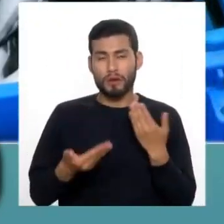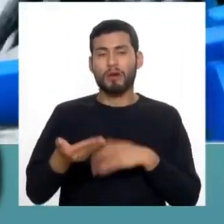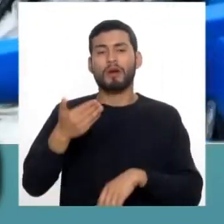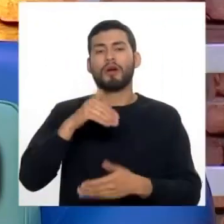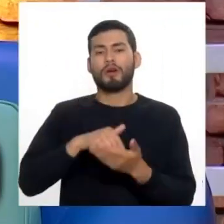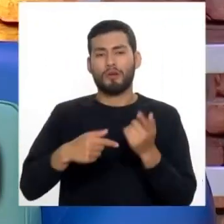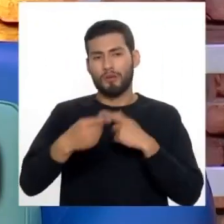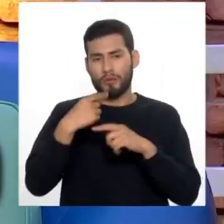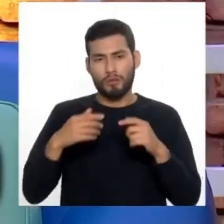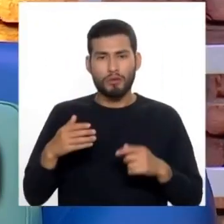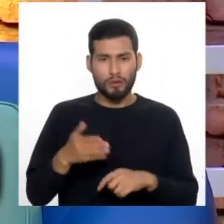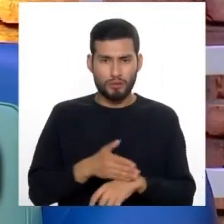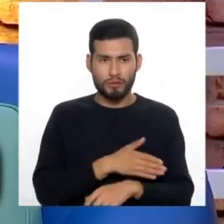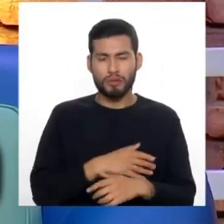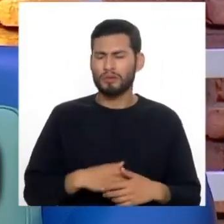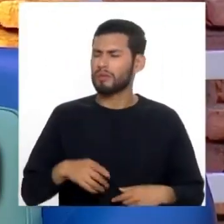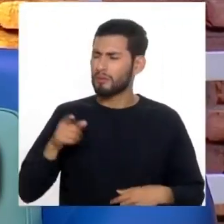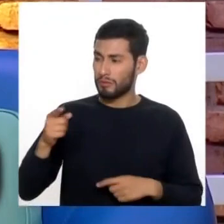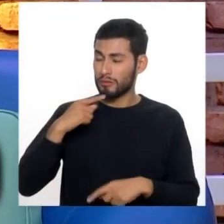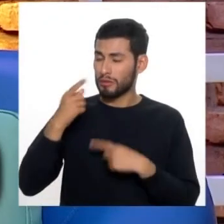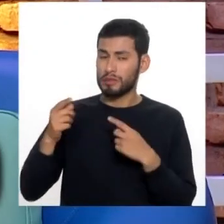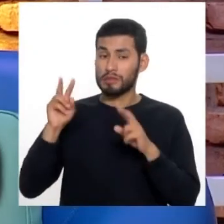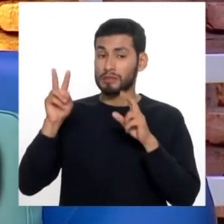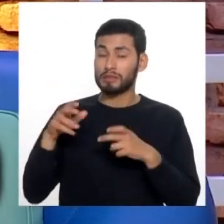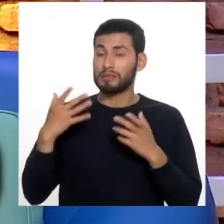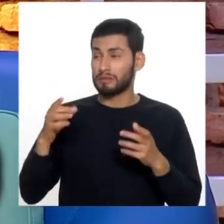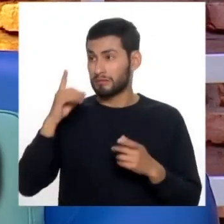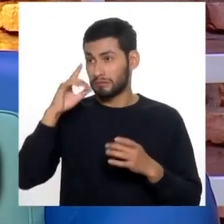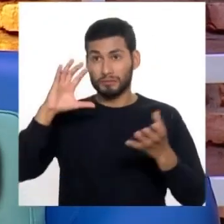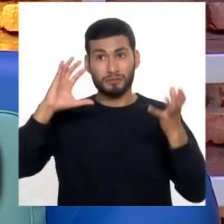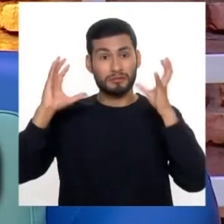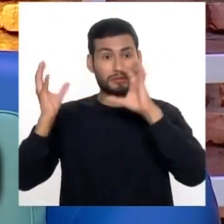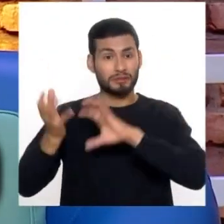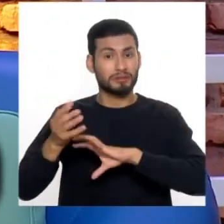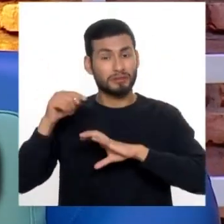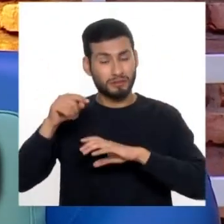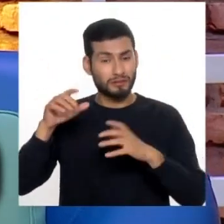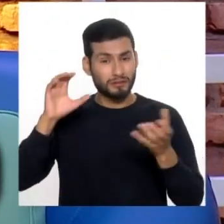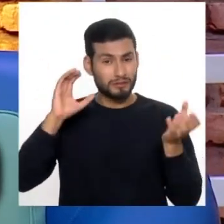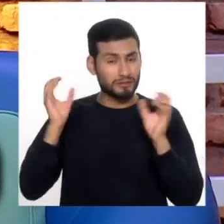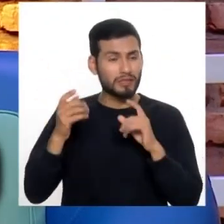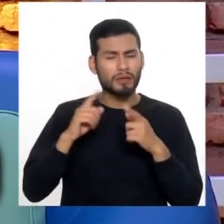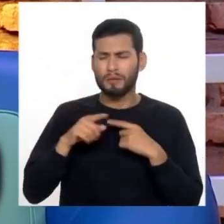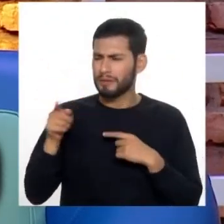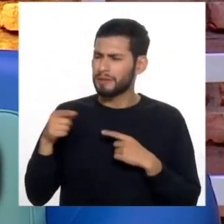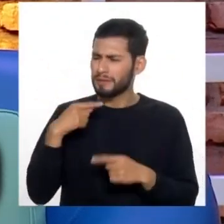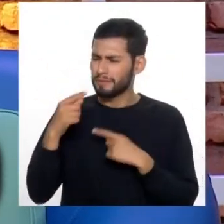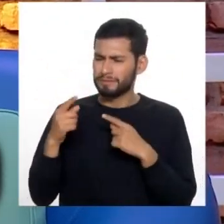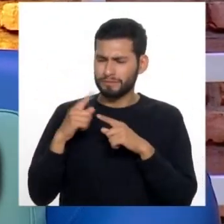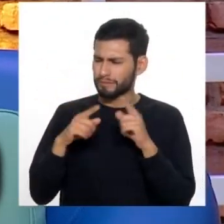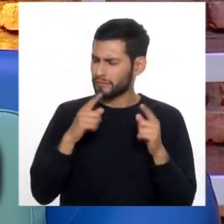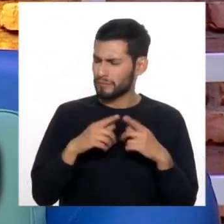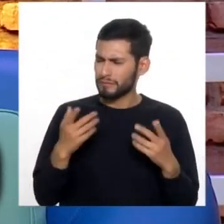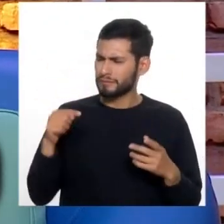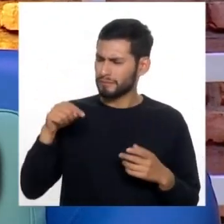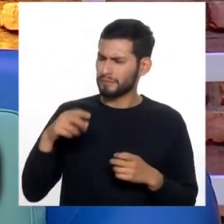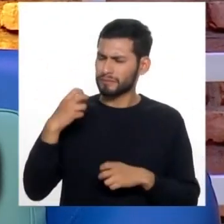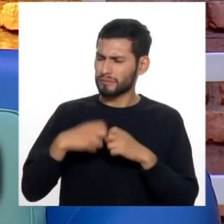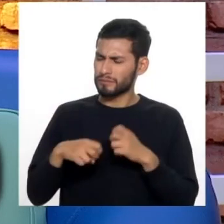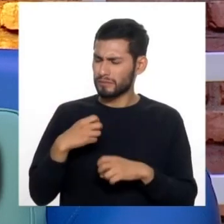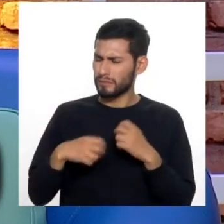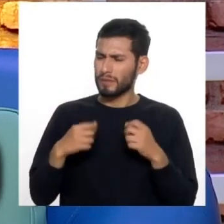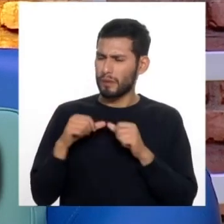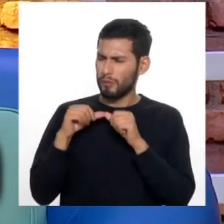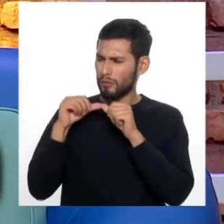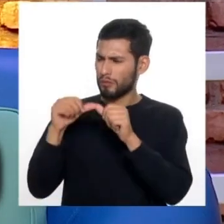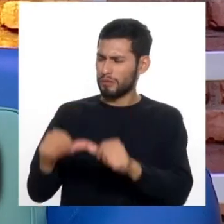Ahora, tú mencionas que esto se debe al tema climático, pero ya nos han mencionado indistintamente que este problema va